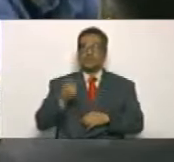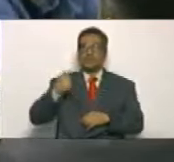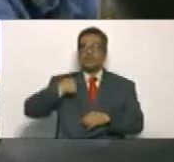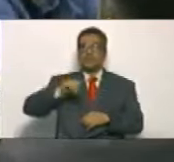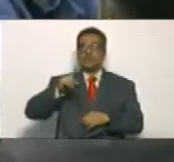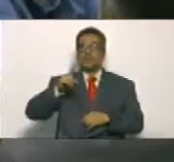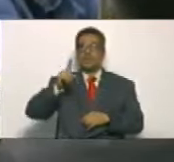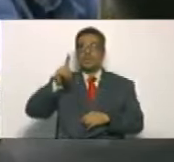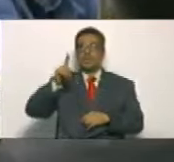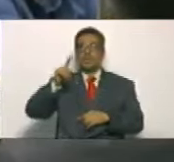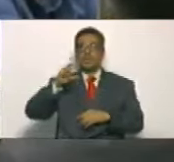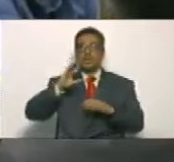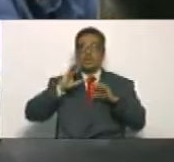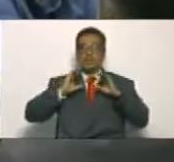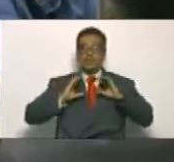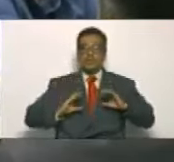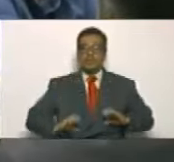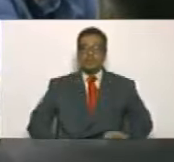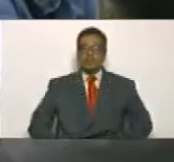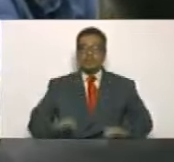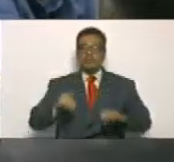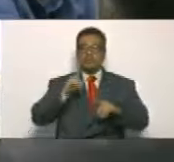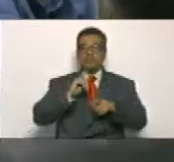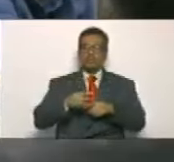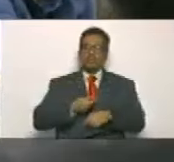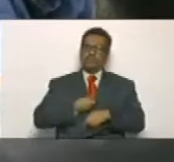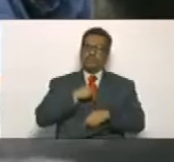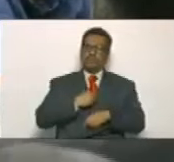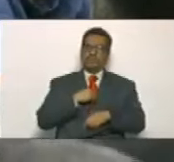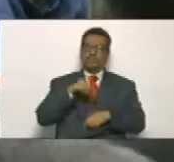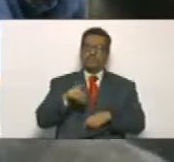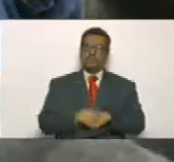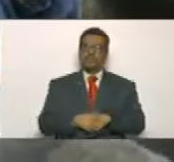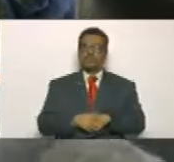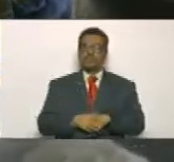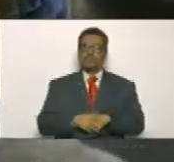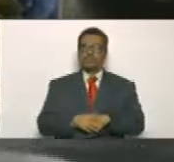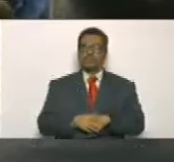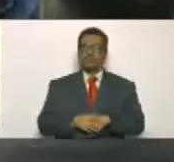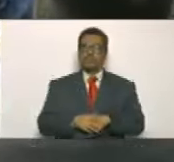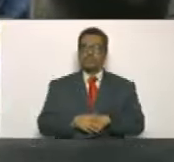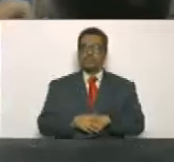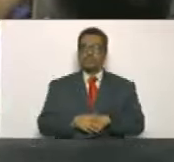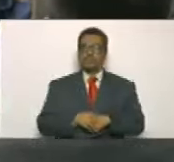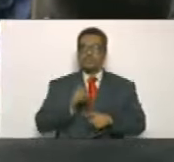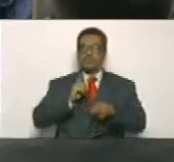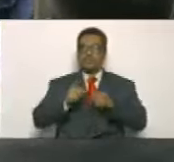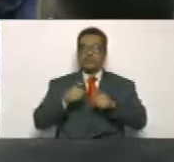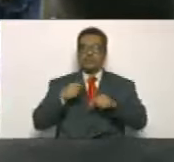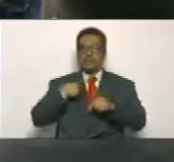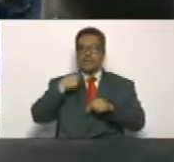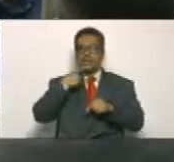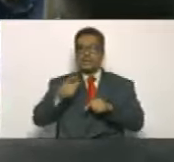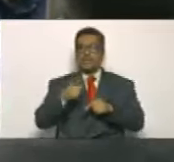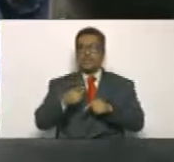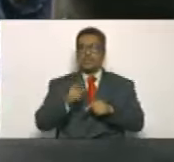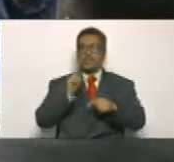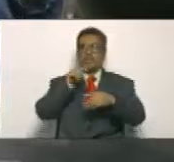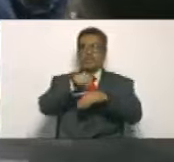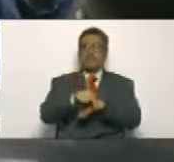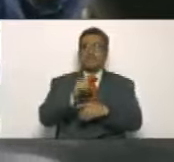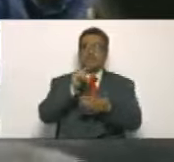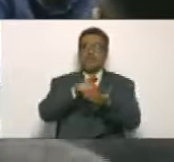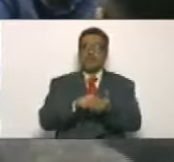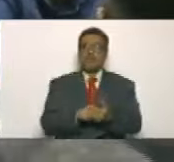teníamos alma, descubrieron que teníamos alma. Había dudas. Descubrieron, algunos decían, y yo asistí